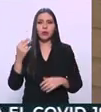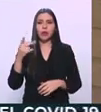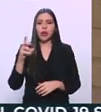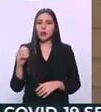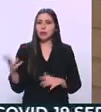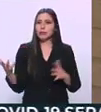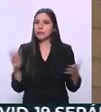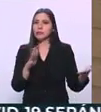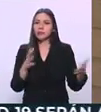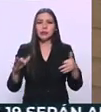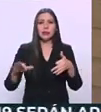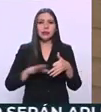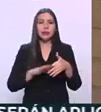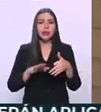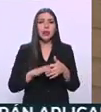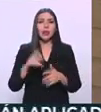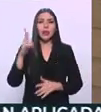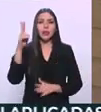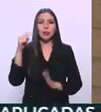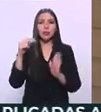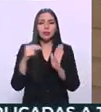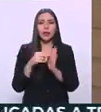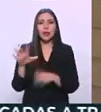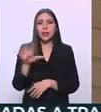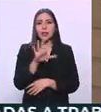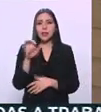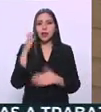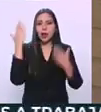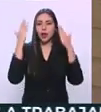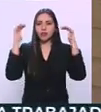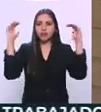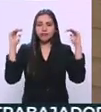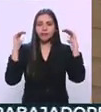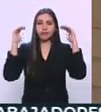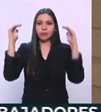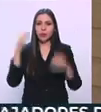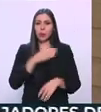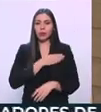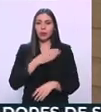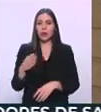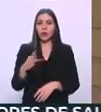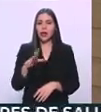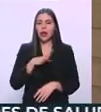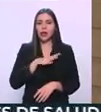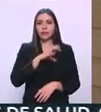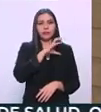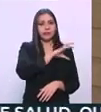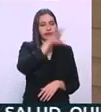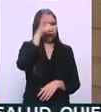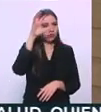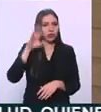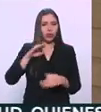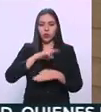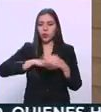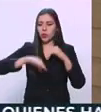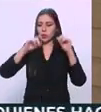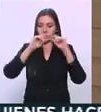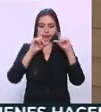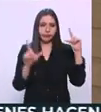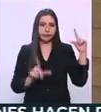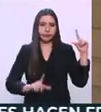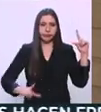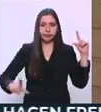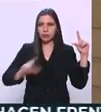de 2.500 posgrados de calidad, distribuidos en todo el territorio nacional